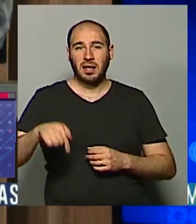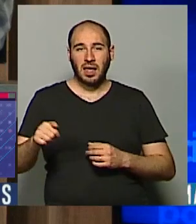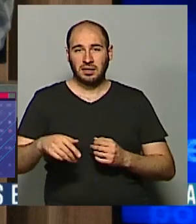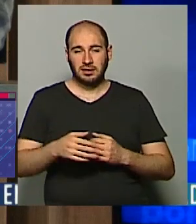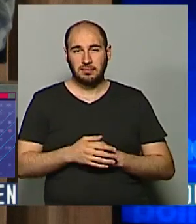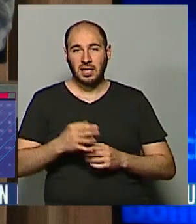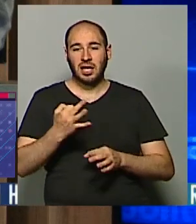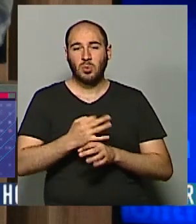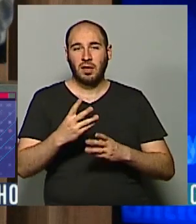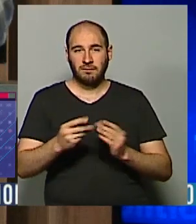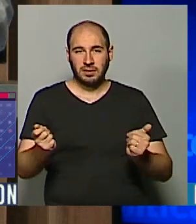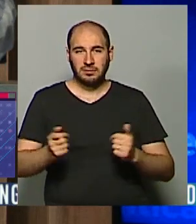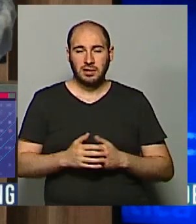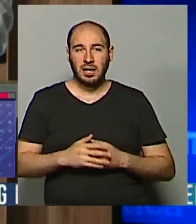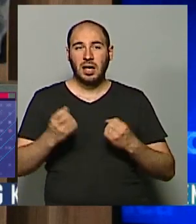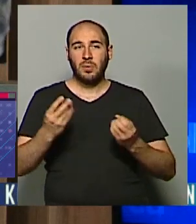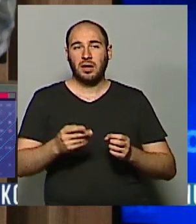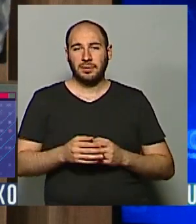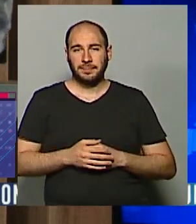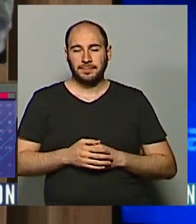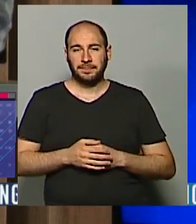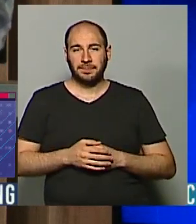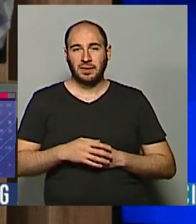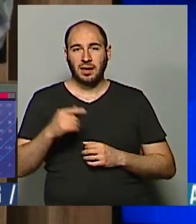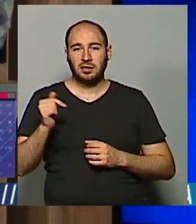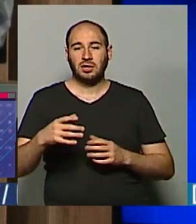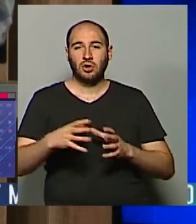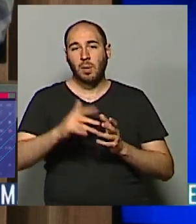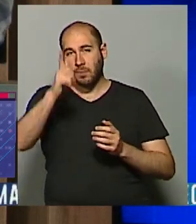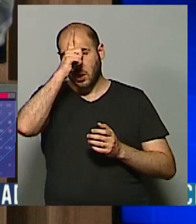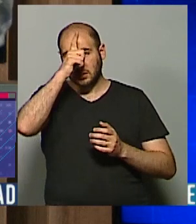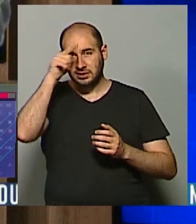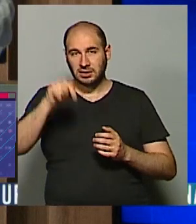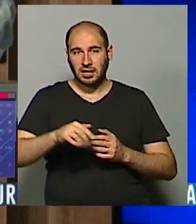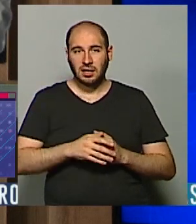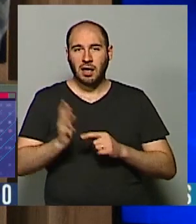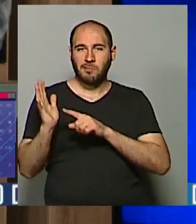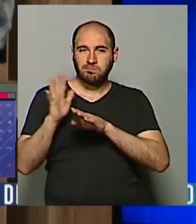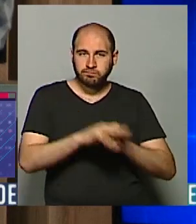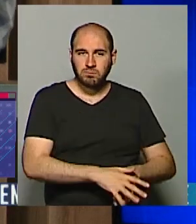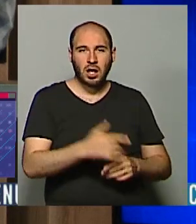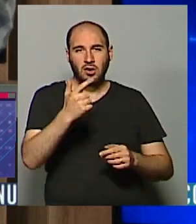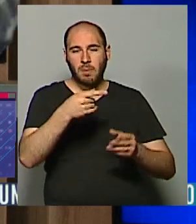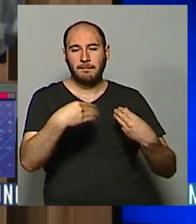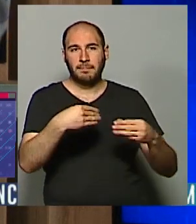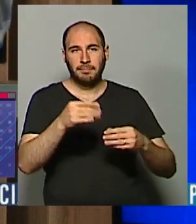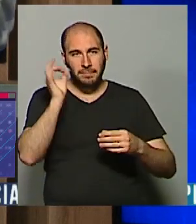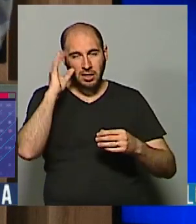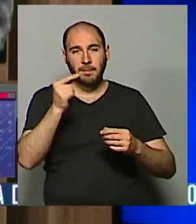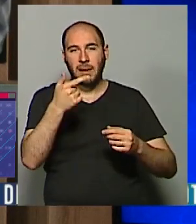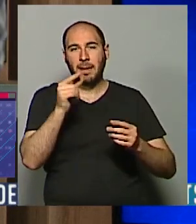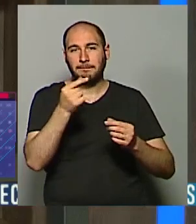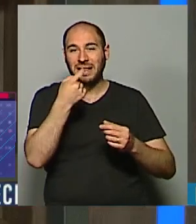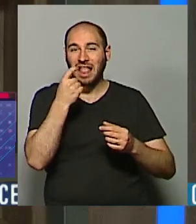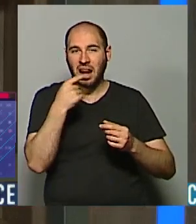terminaba el colegio por causa, ¿no es cierto?, de la fuerza policial, donde reprimió con balas de plomo.